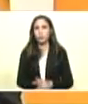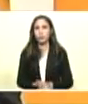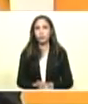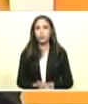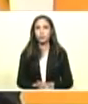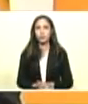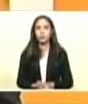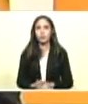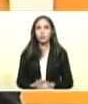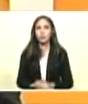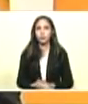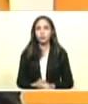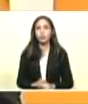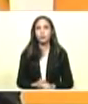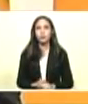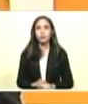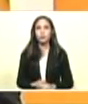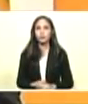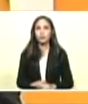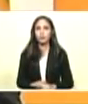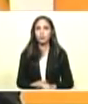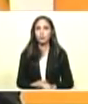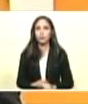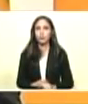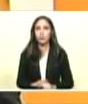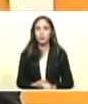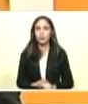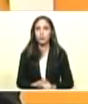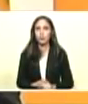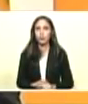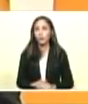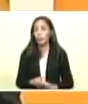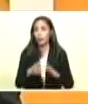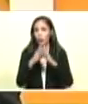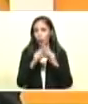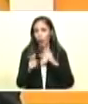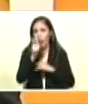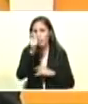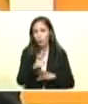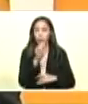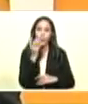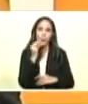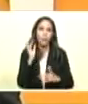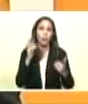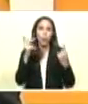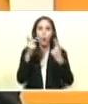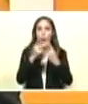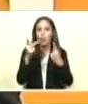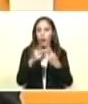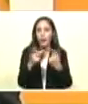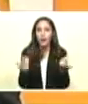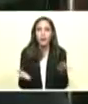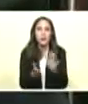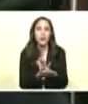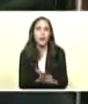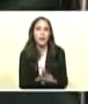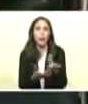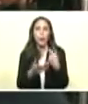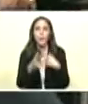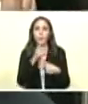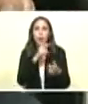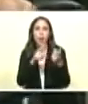Y me piden la autorización para que los prestadores de servicios de hotelería, posadas, servicios turísticos,